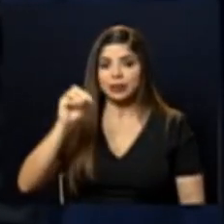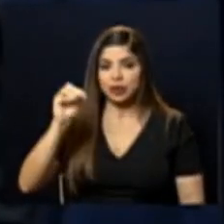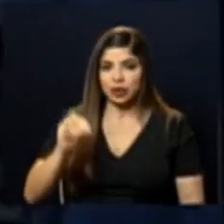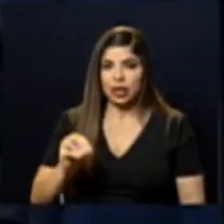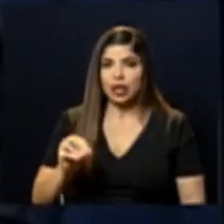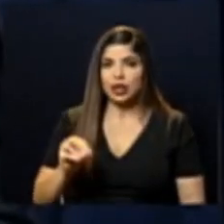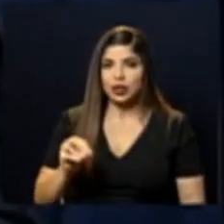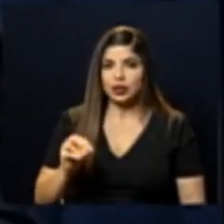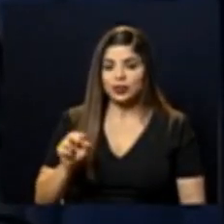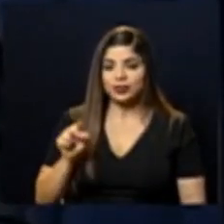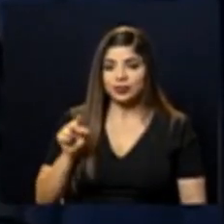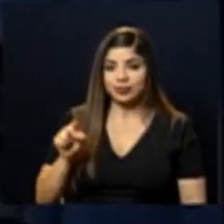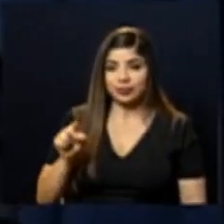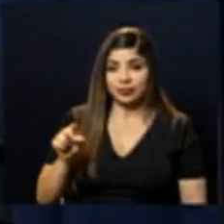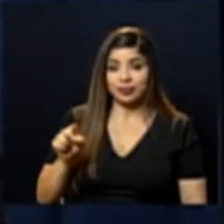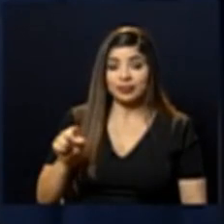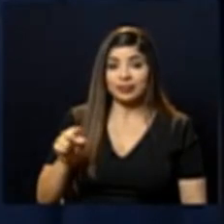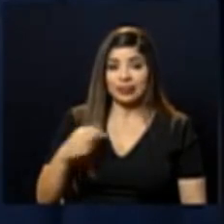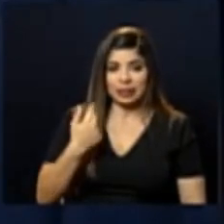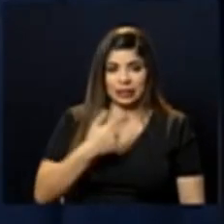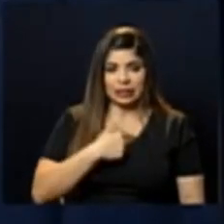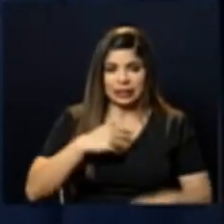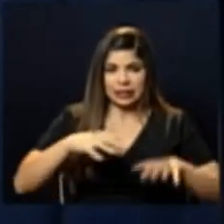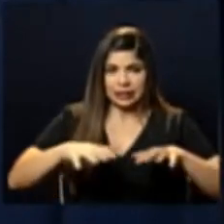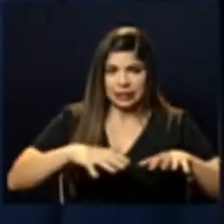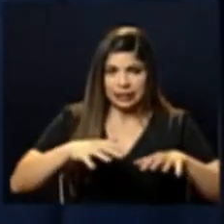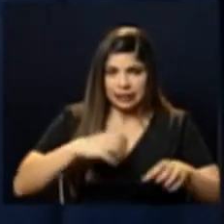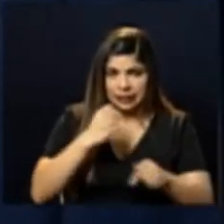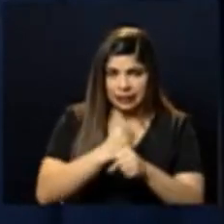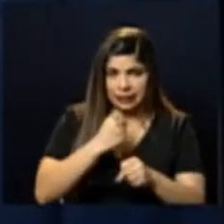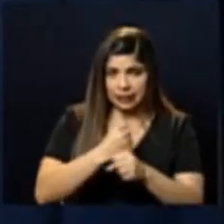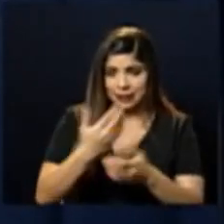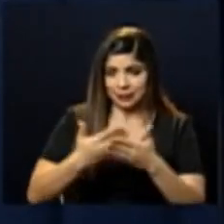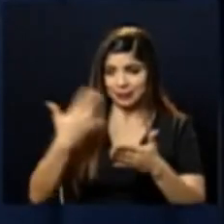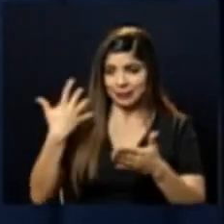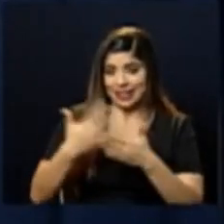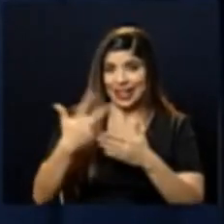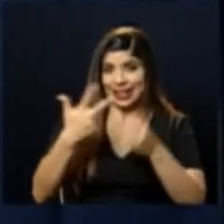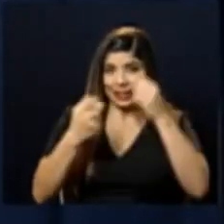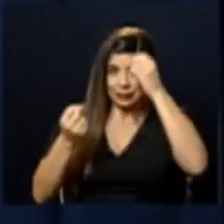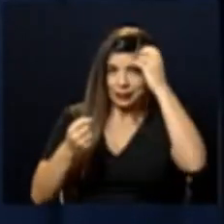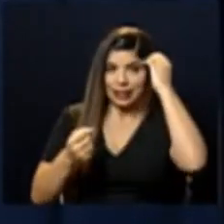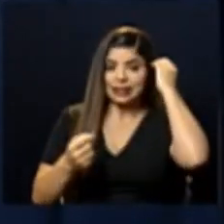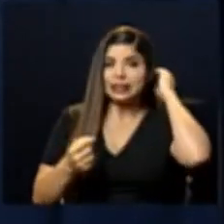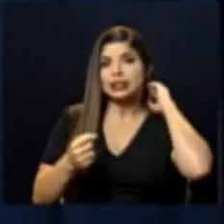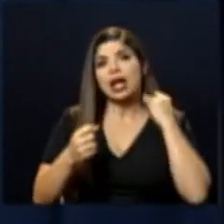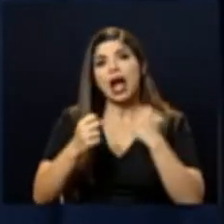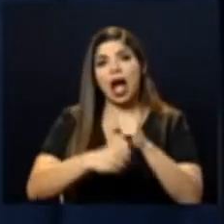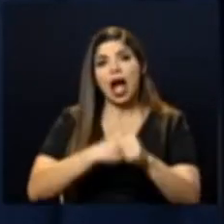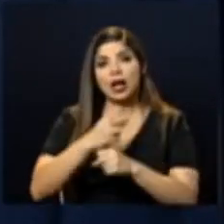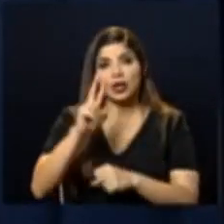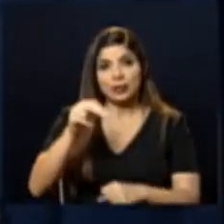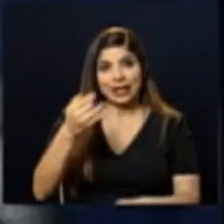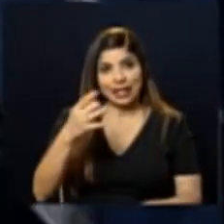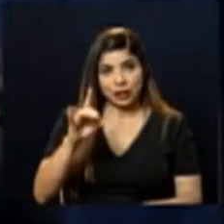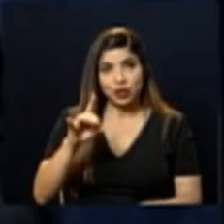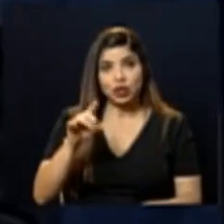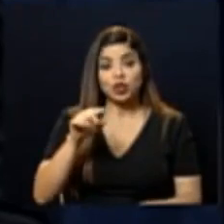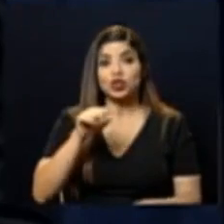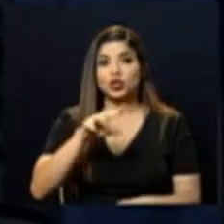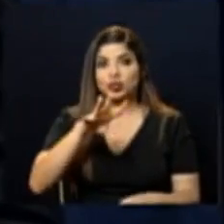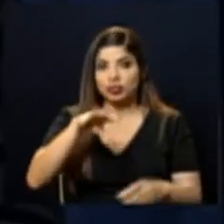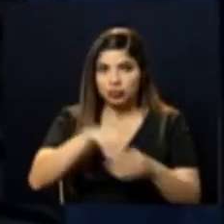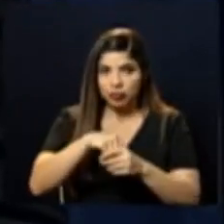0,7%. Tras las acciones tomadas durante el último trimestre del curso lectivo del 2018, incluso